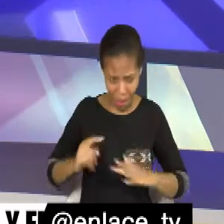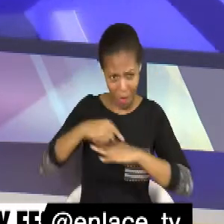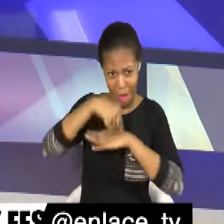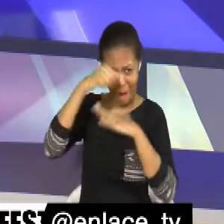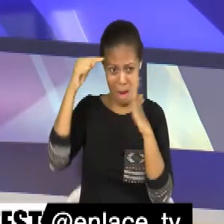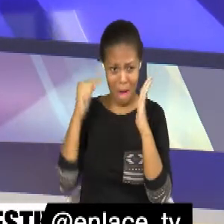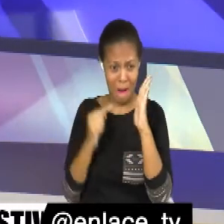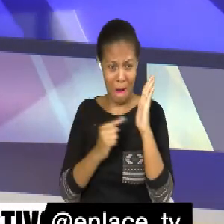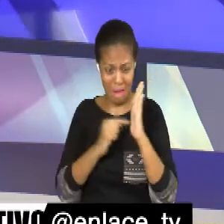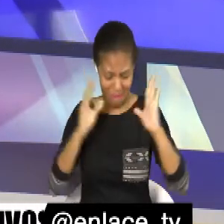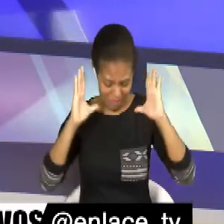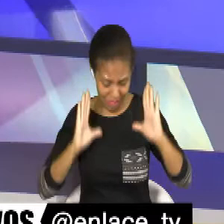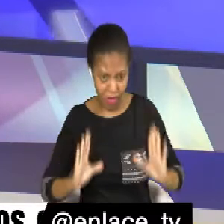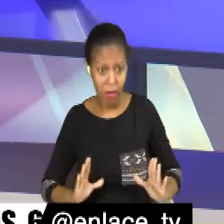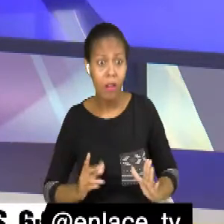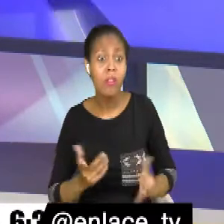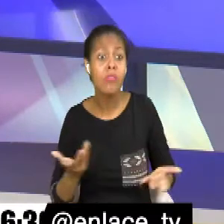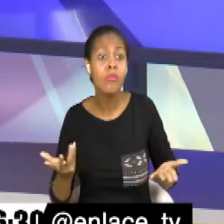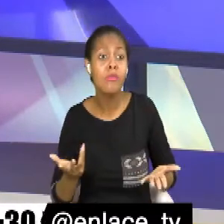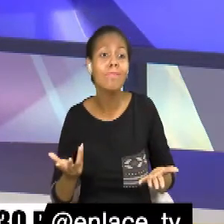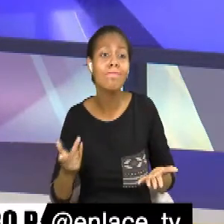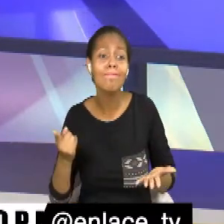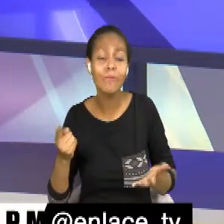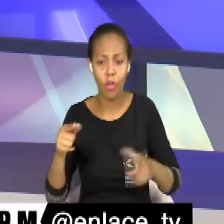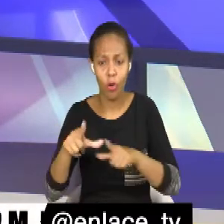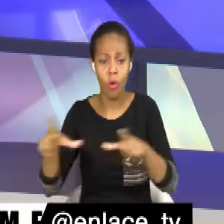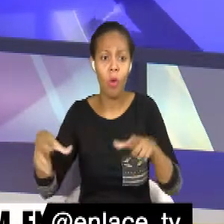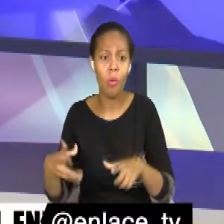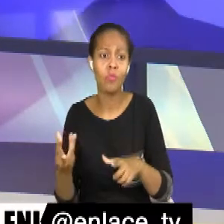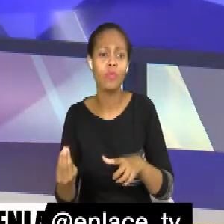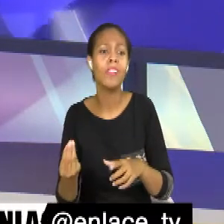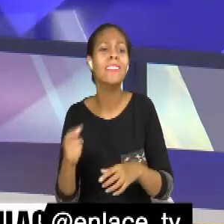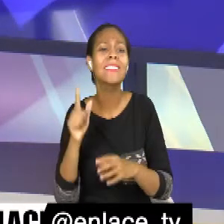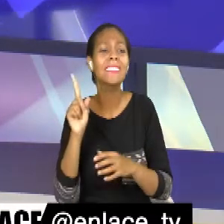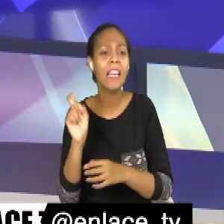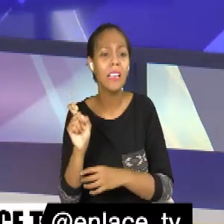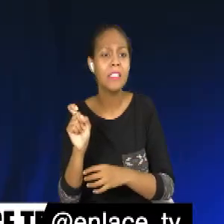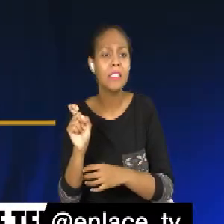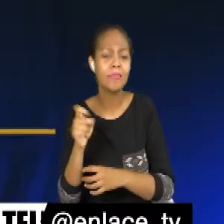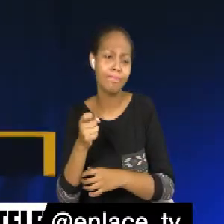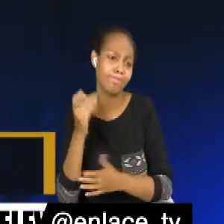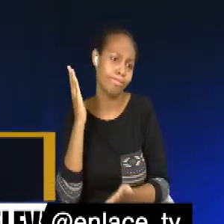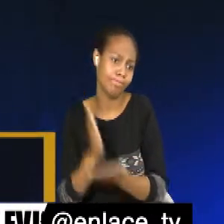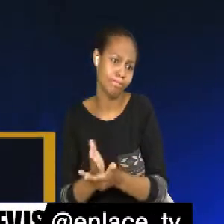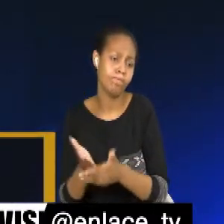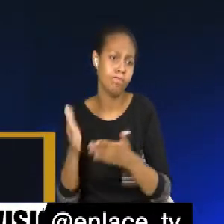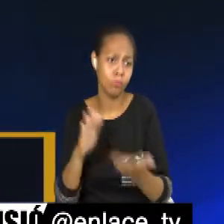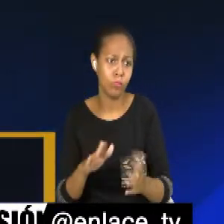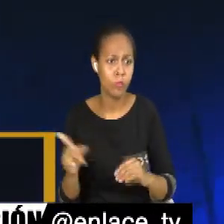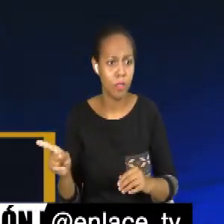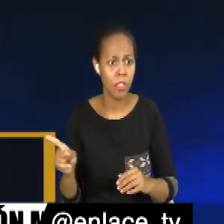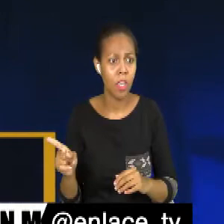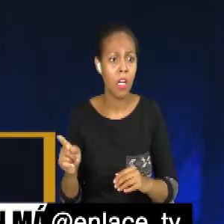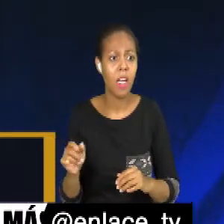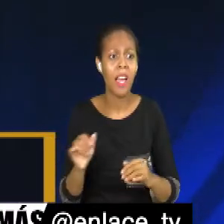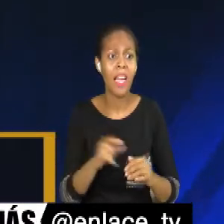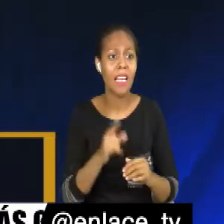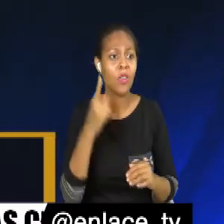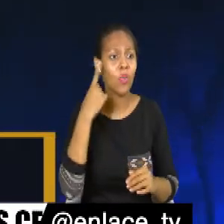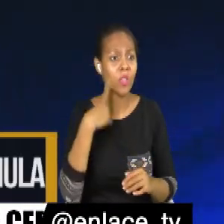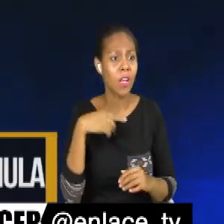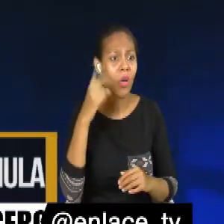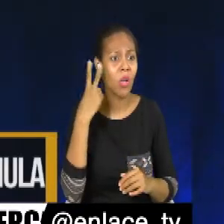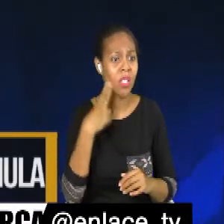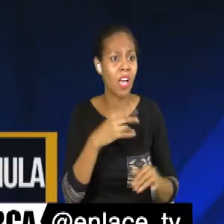en la comuna 6 el pasado domingo, lamentablemente falleció en las últimas horas. Murió luego de permanecer varios días en la